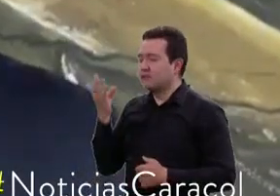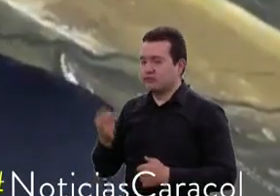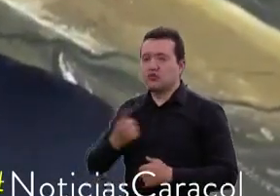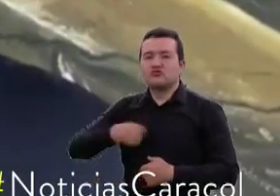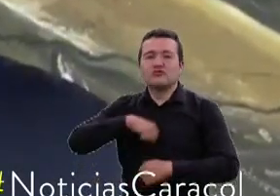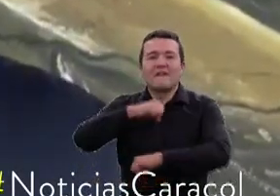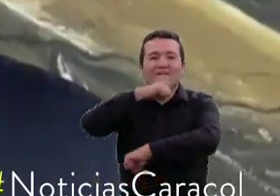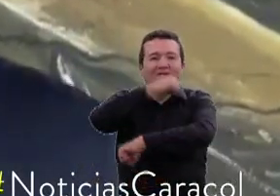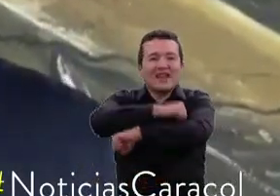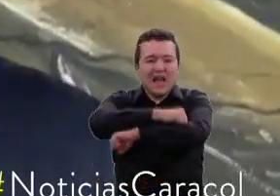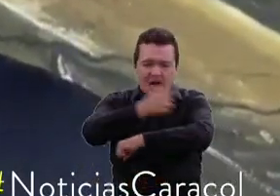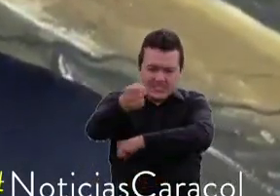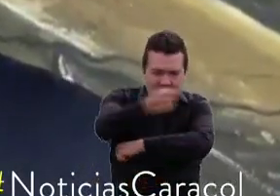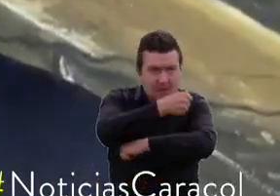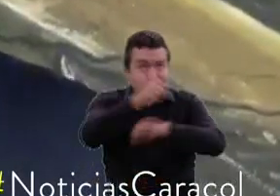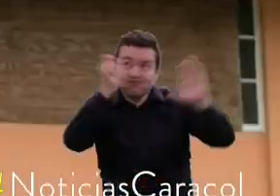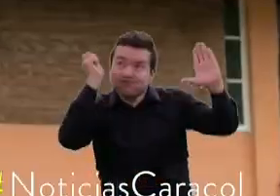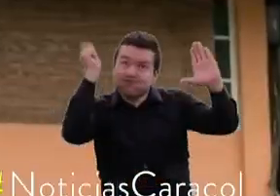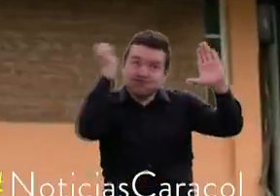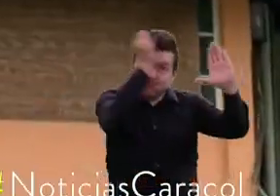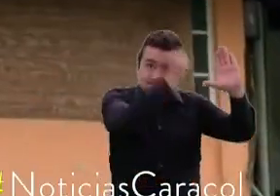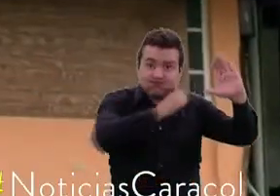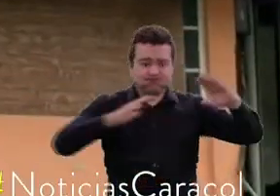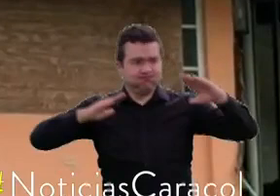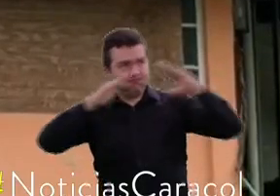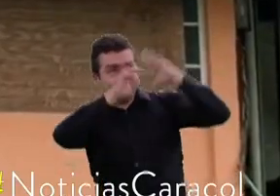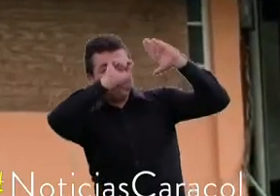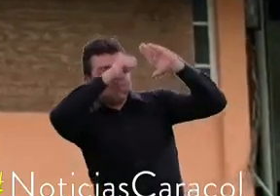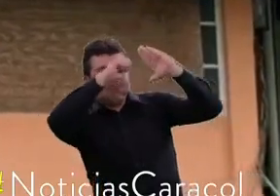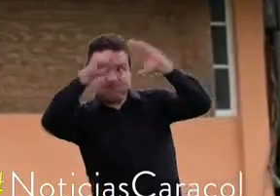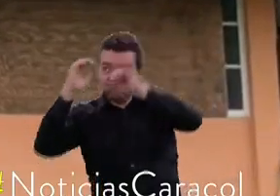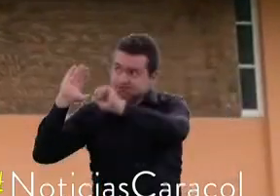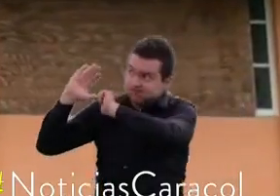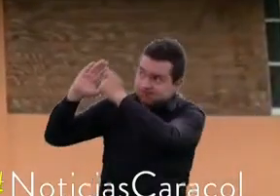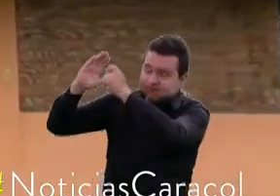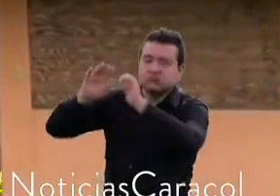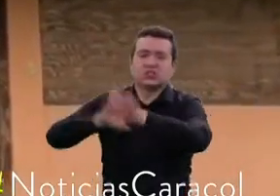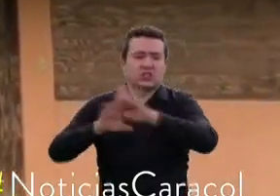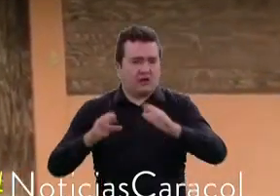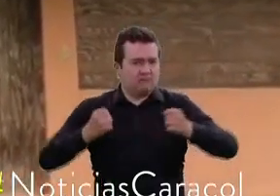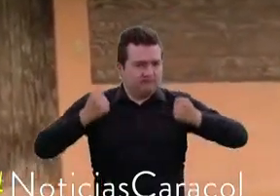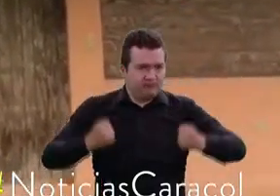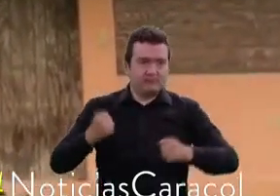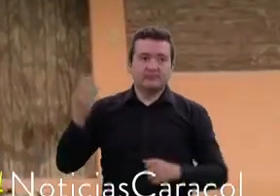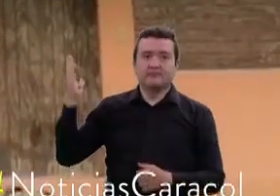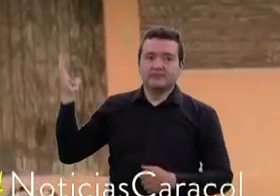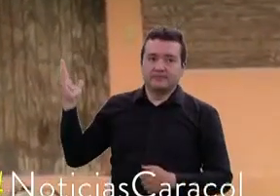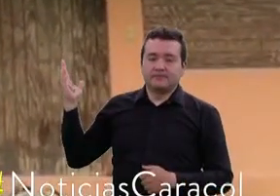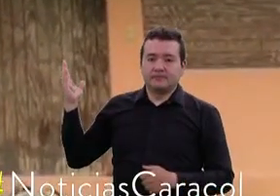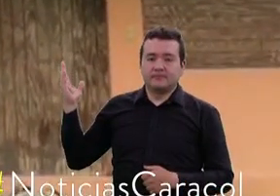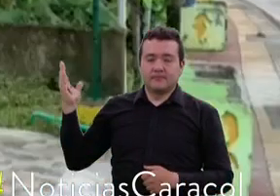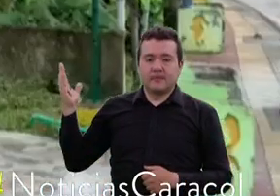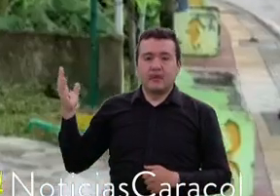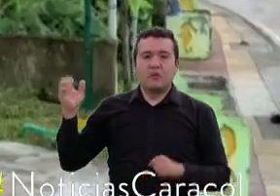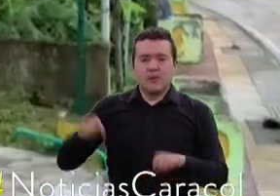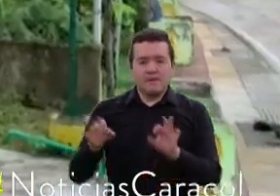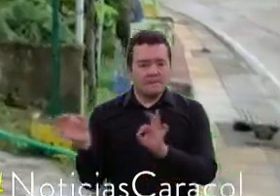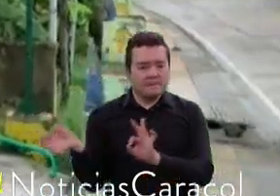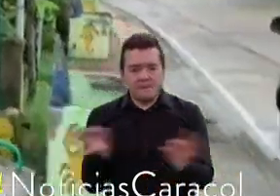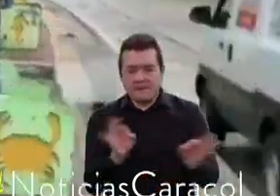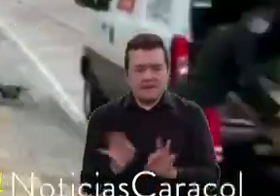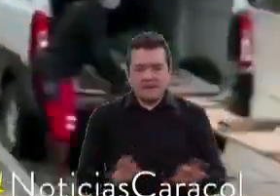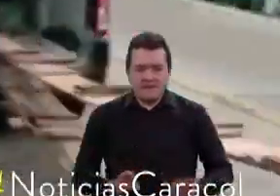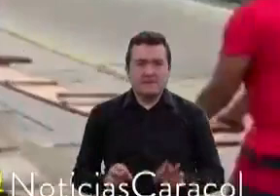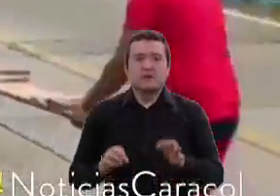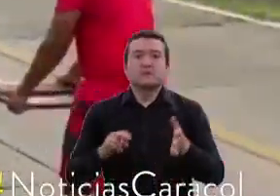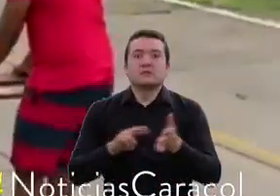los techos, cubriéndolas. Las ferreterías abrieron en el día de hoy para poder que la comunidad consiguiera todo lo que necesitaba